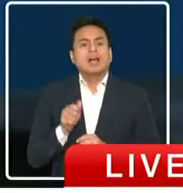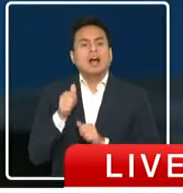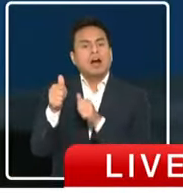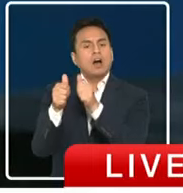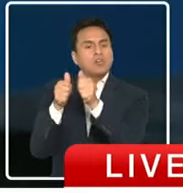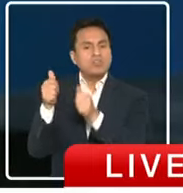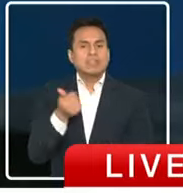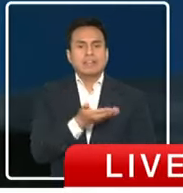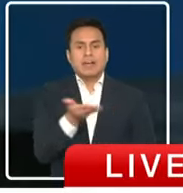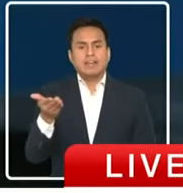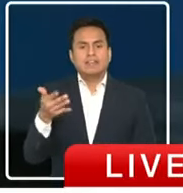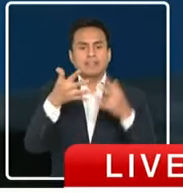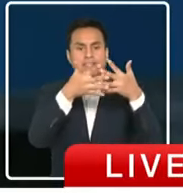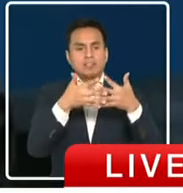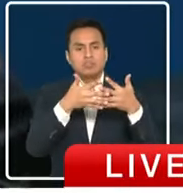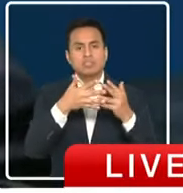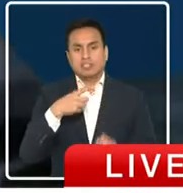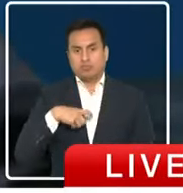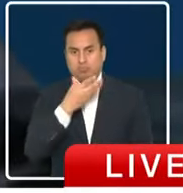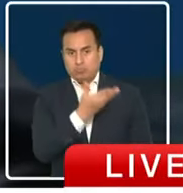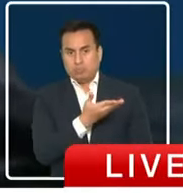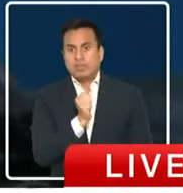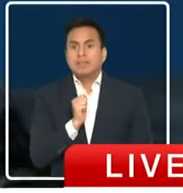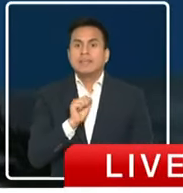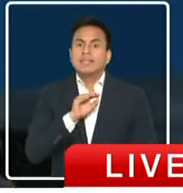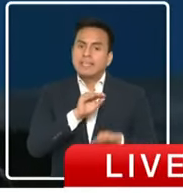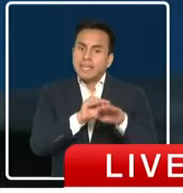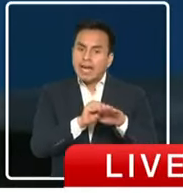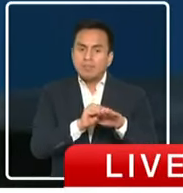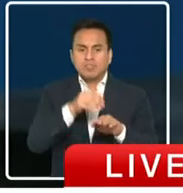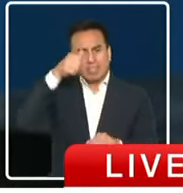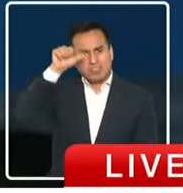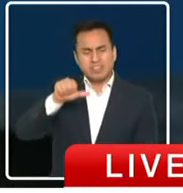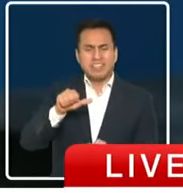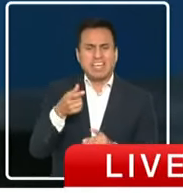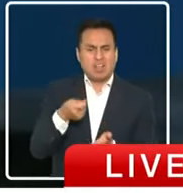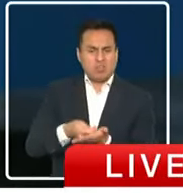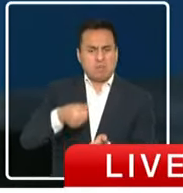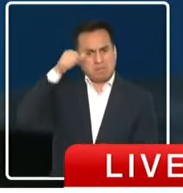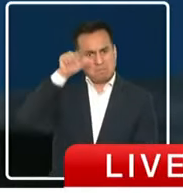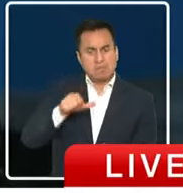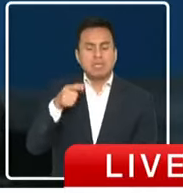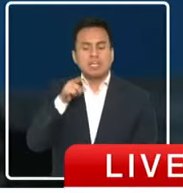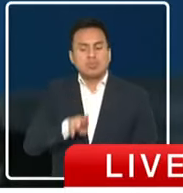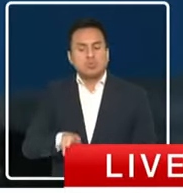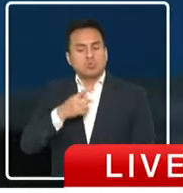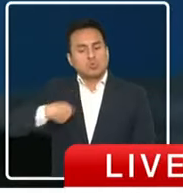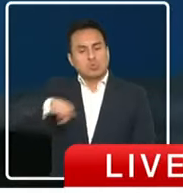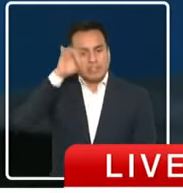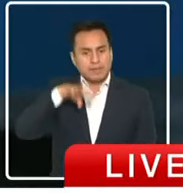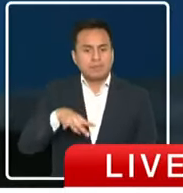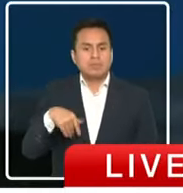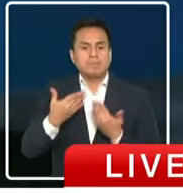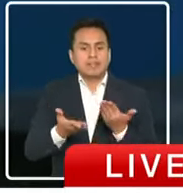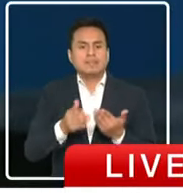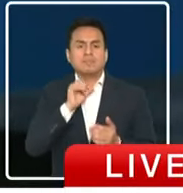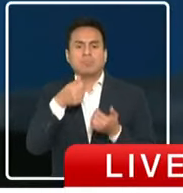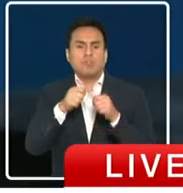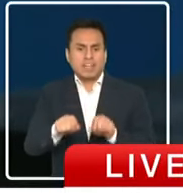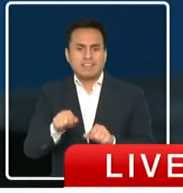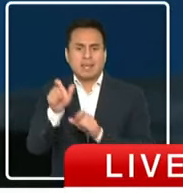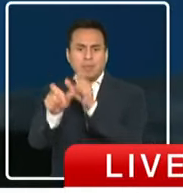Autoridades de Estados Unidos, les llamo a levantar las sanciones económicas que en el sur sabemos solo causan más pobreza